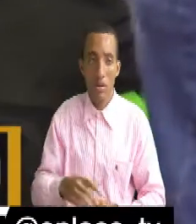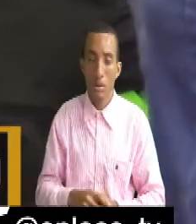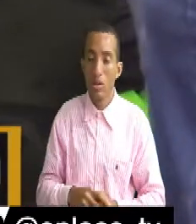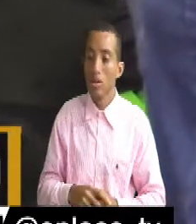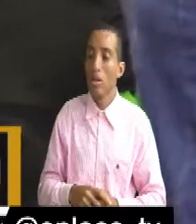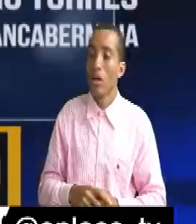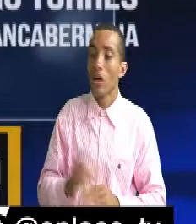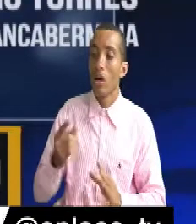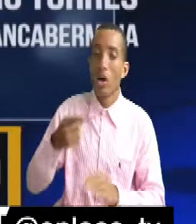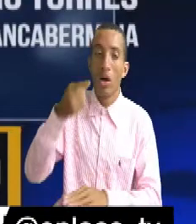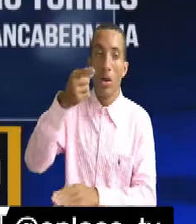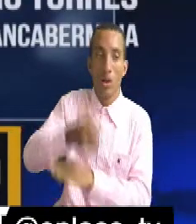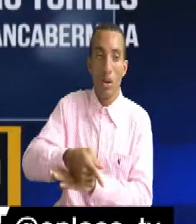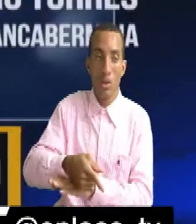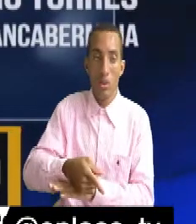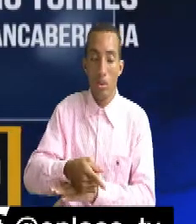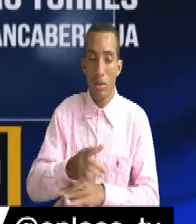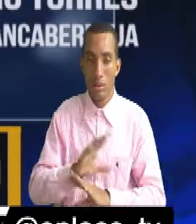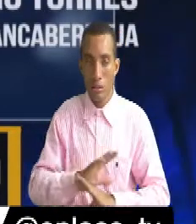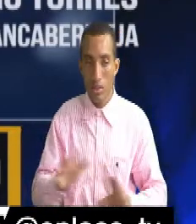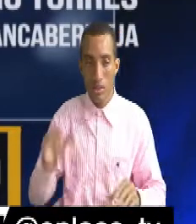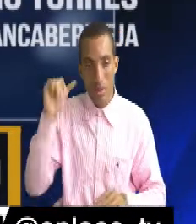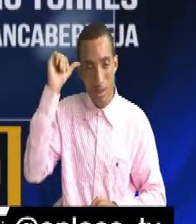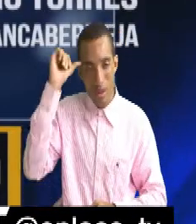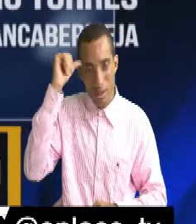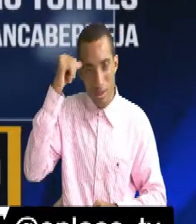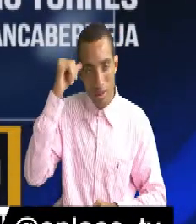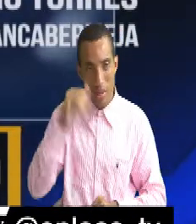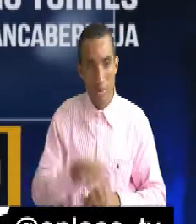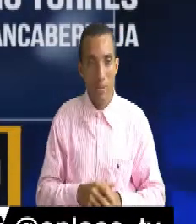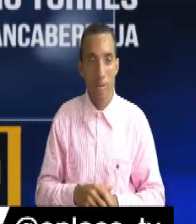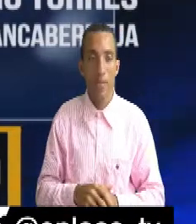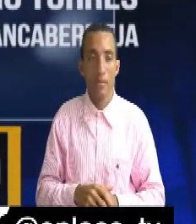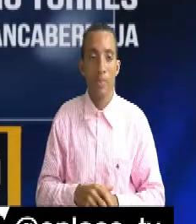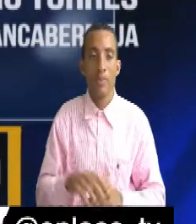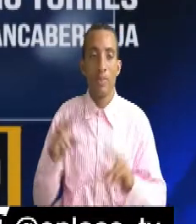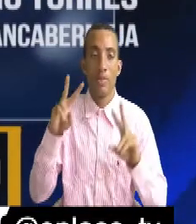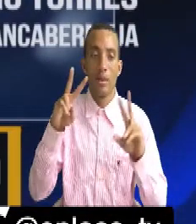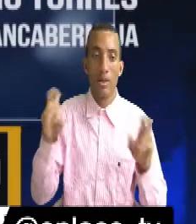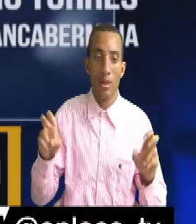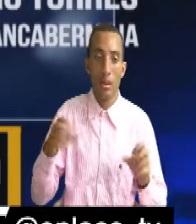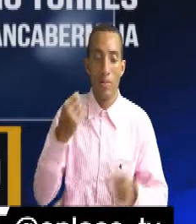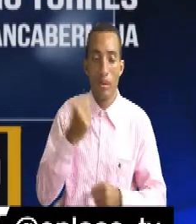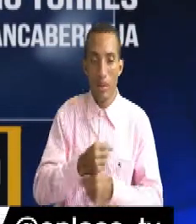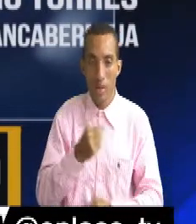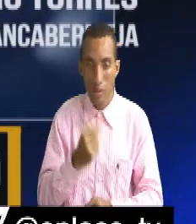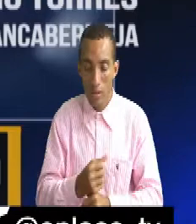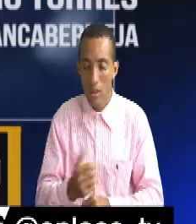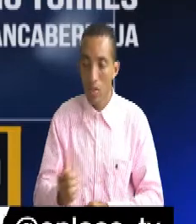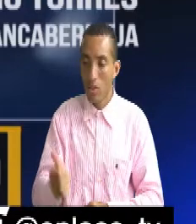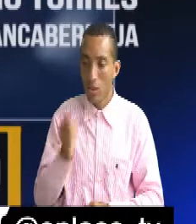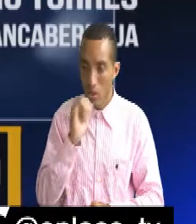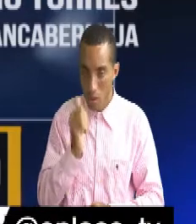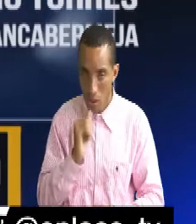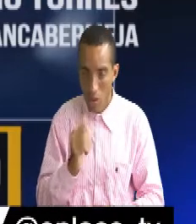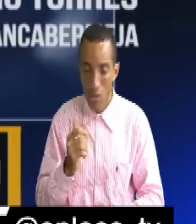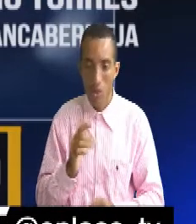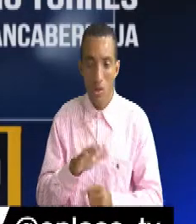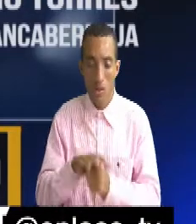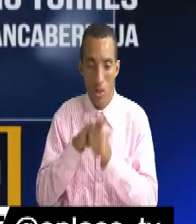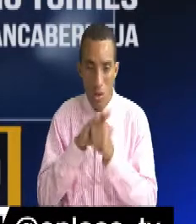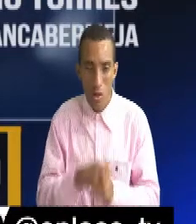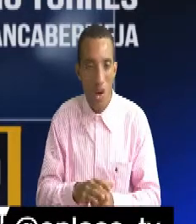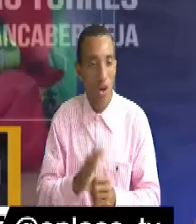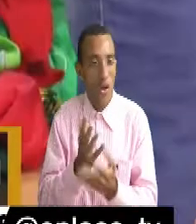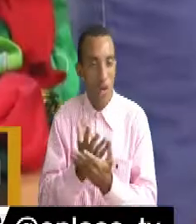judicial. Es preciso recordar que en temas de tabaco, en temas de alcohol y en temas de mercancías de dudosa